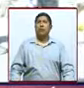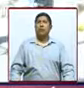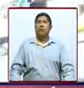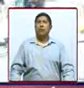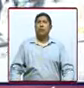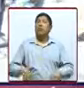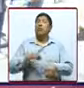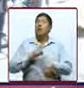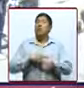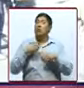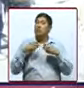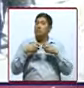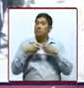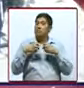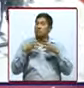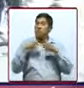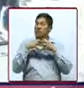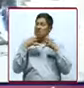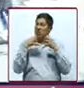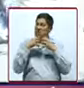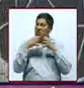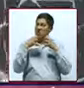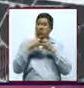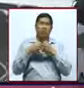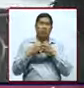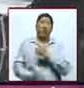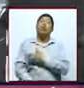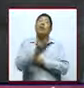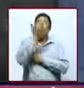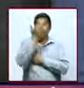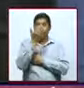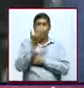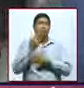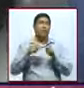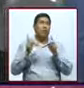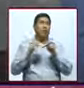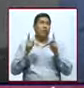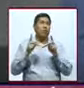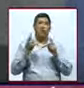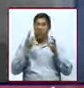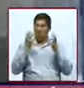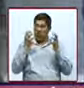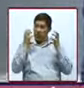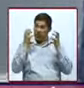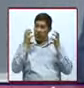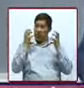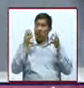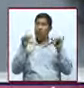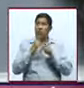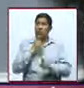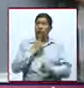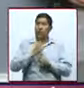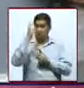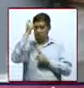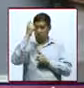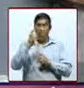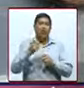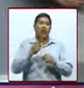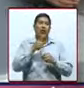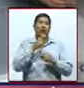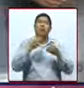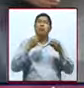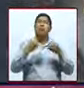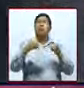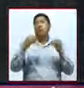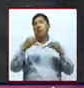Los momentos de tensión fueron bastante intensos durante la mañana. Pero no solo fue tensión, también fue perjuicio para quienes tienen su actividad